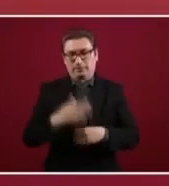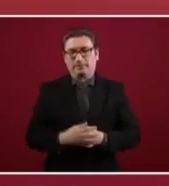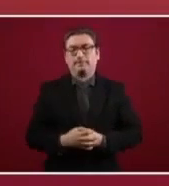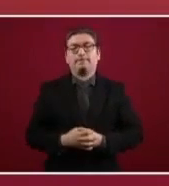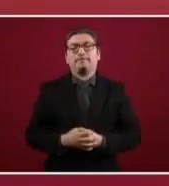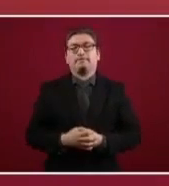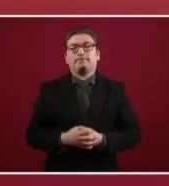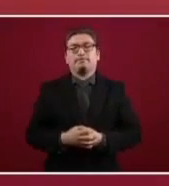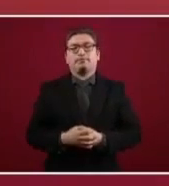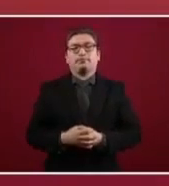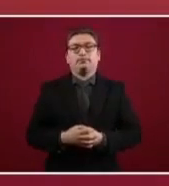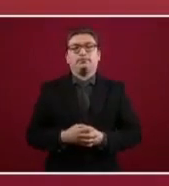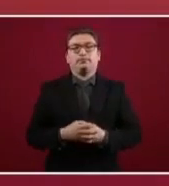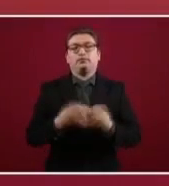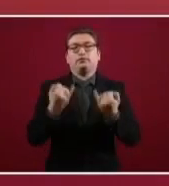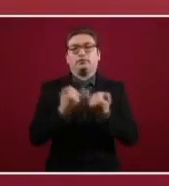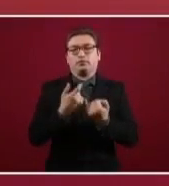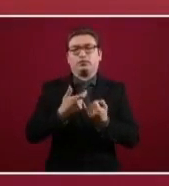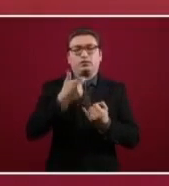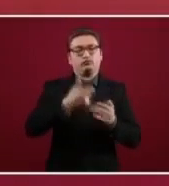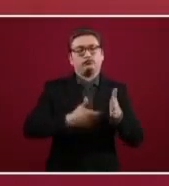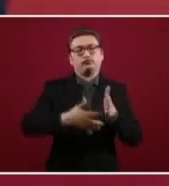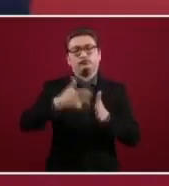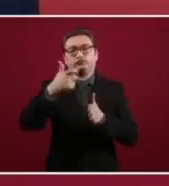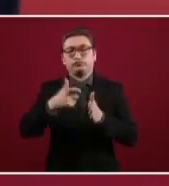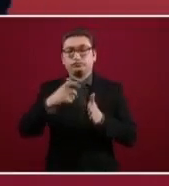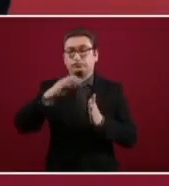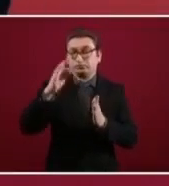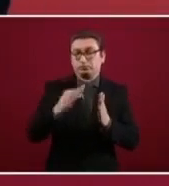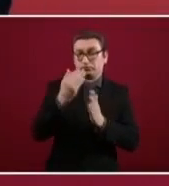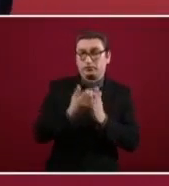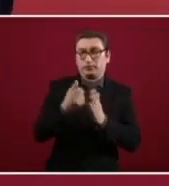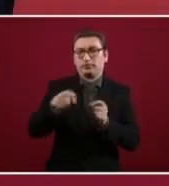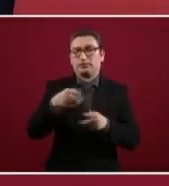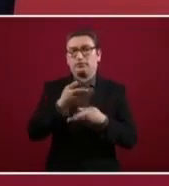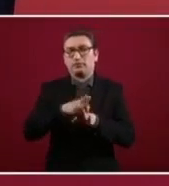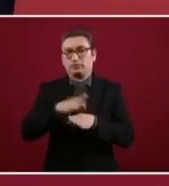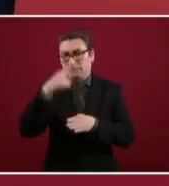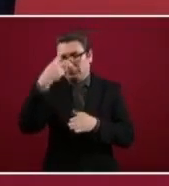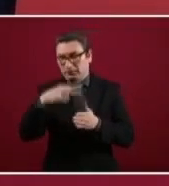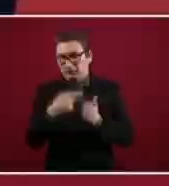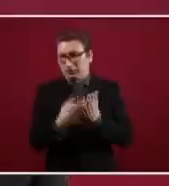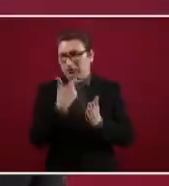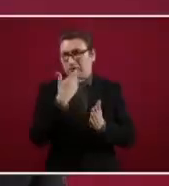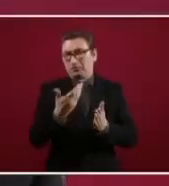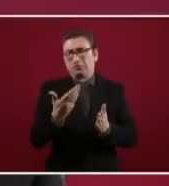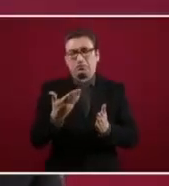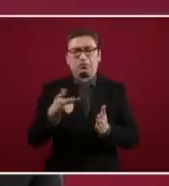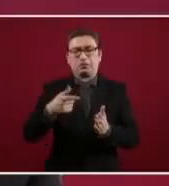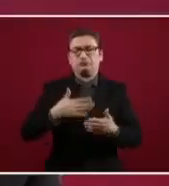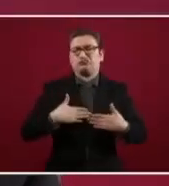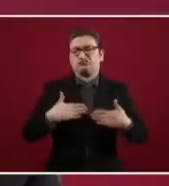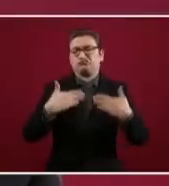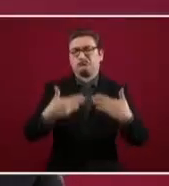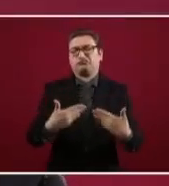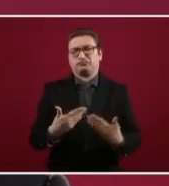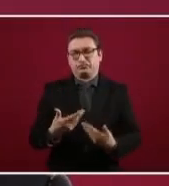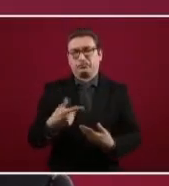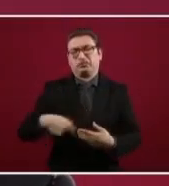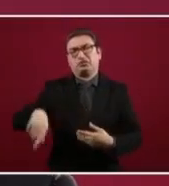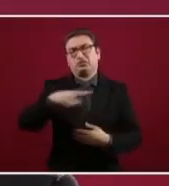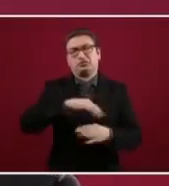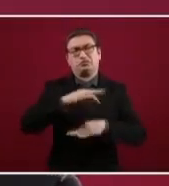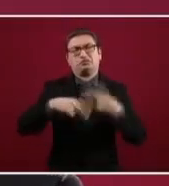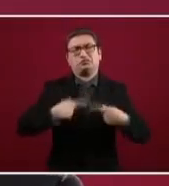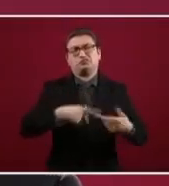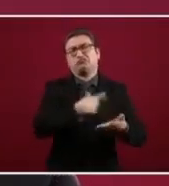sostenimiento de líneas inflacionario en los parámetros que se esperaban por el banco de méxico lo que debe dar mayor confianza y solidez a